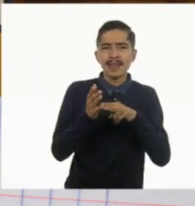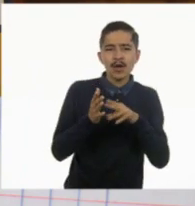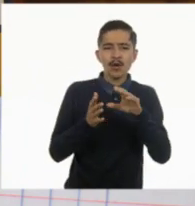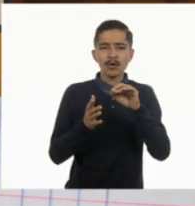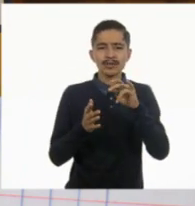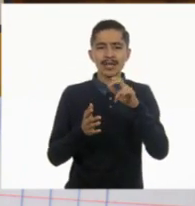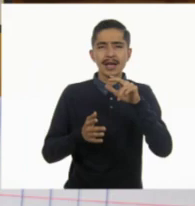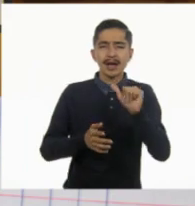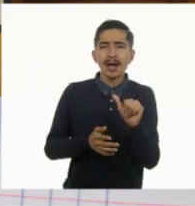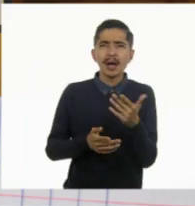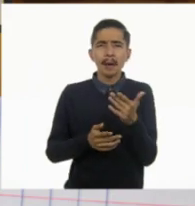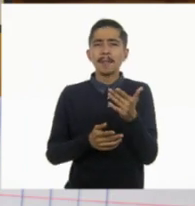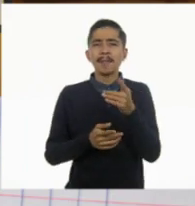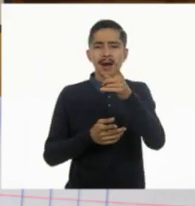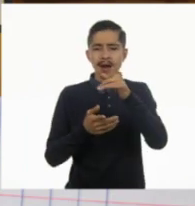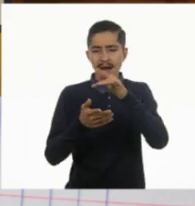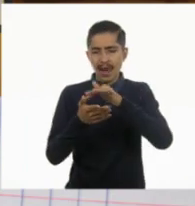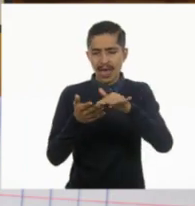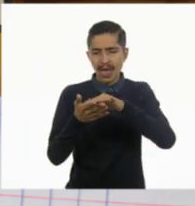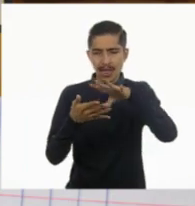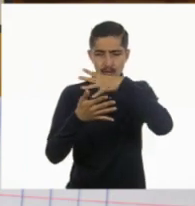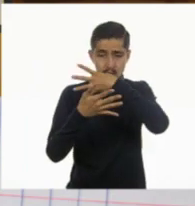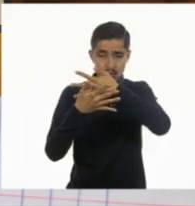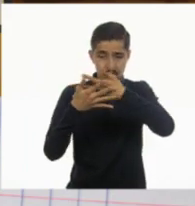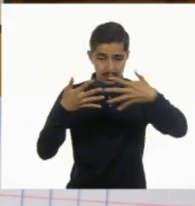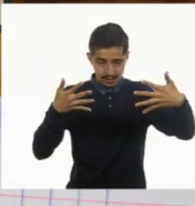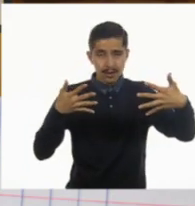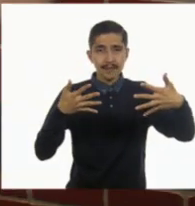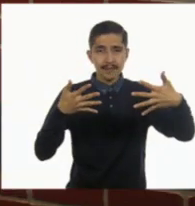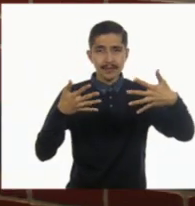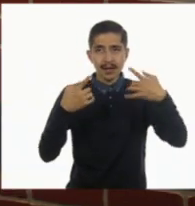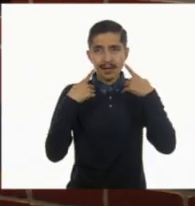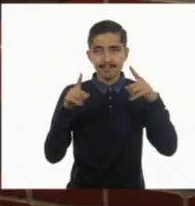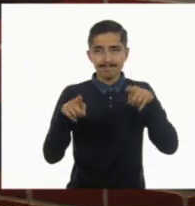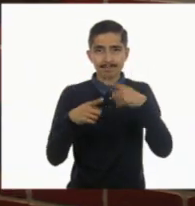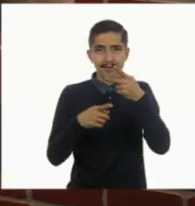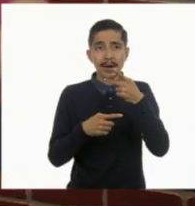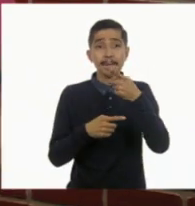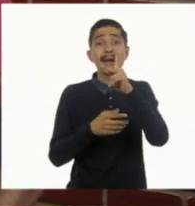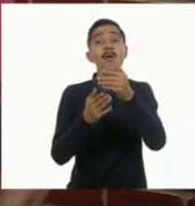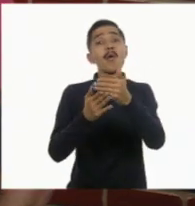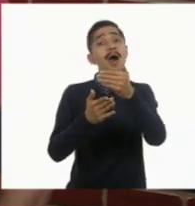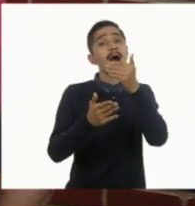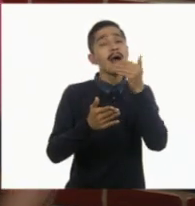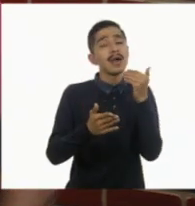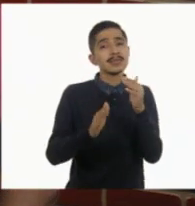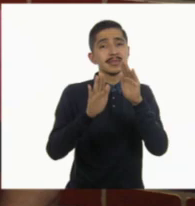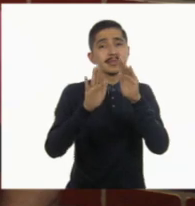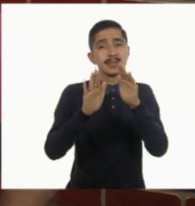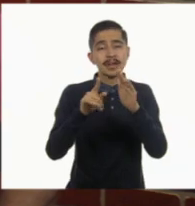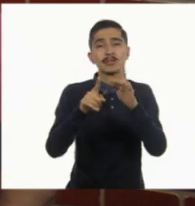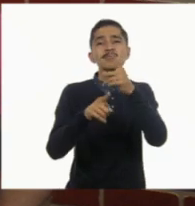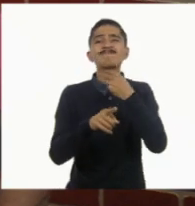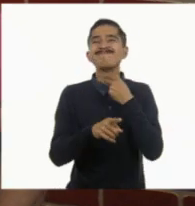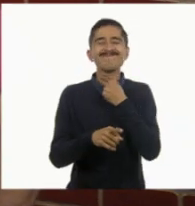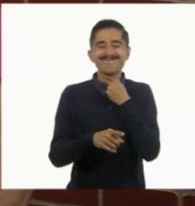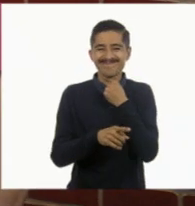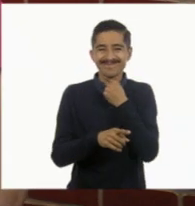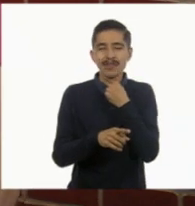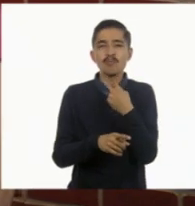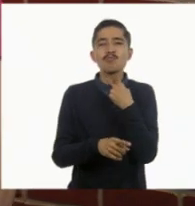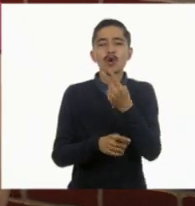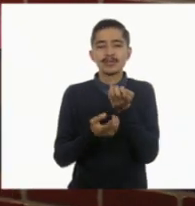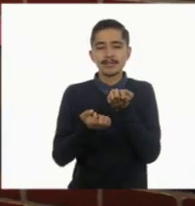corchea, vamos a leer partituras entonándolas. Pero antes vamos a despertar nuestra voz con